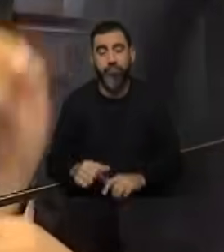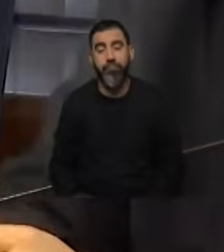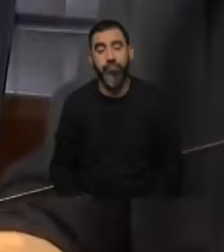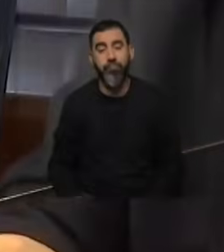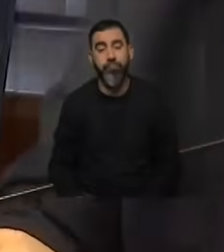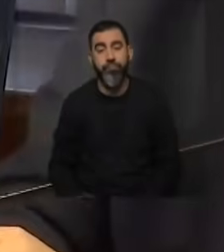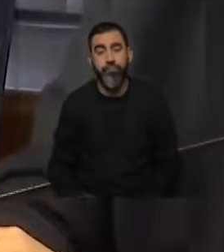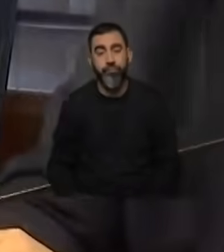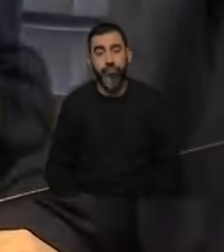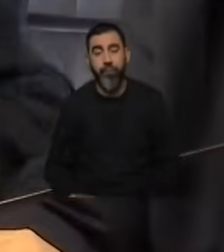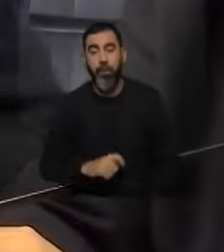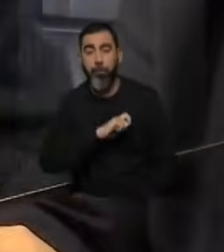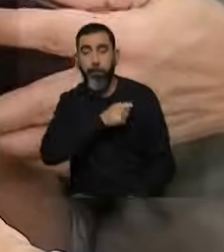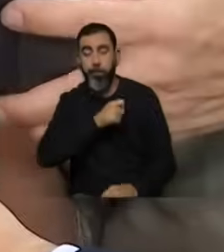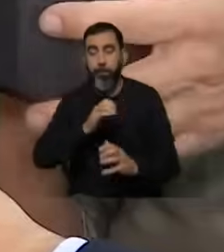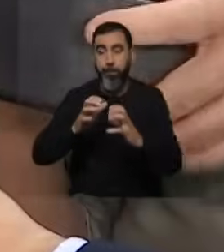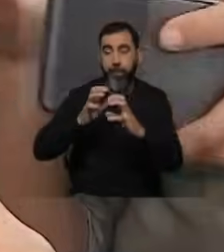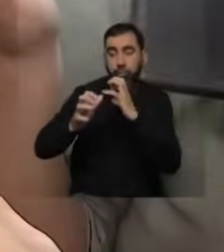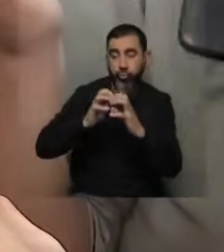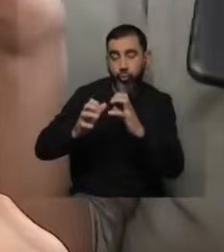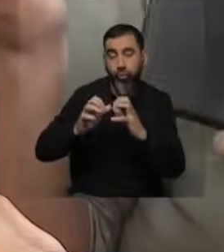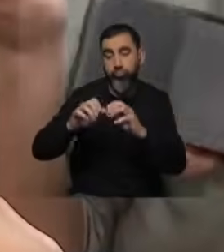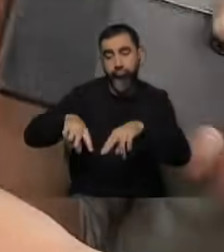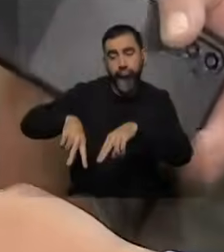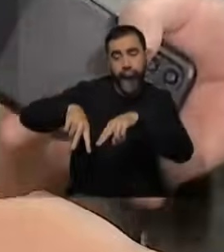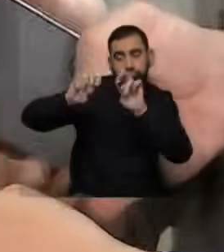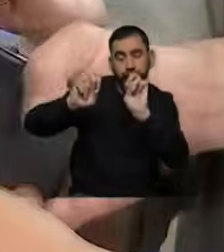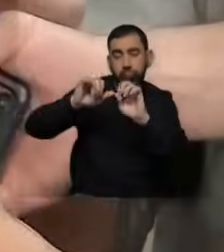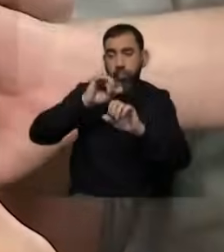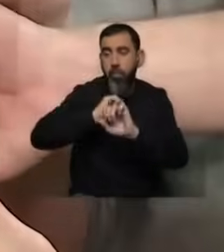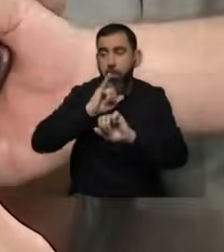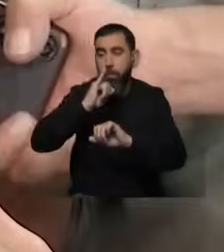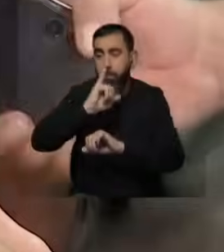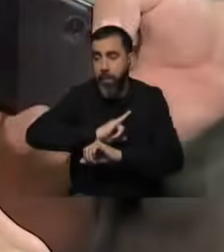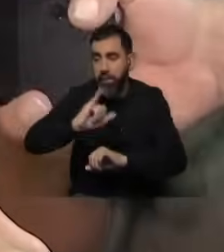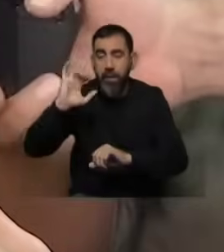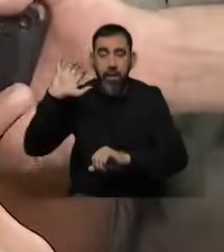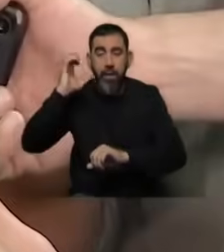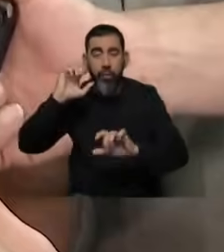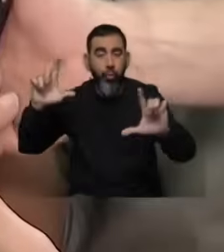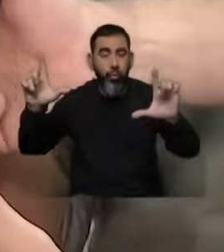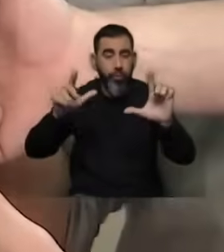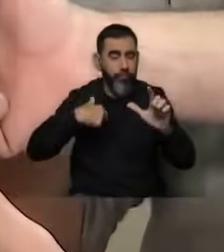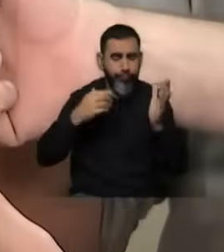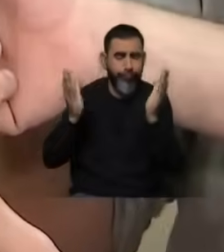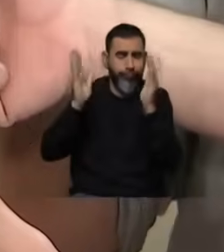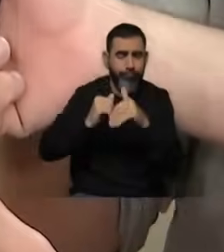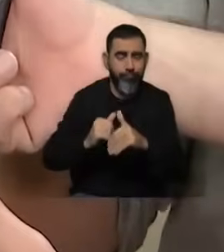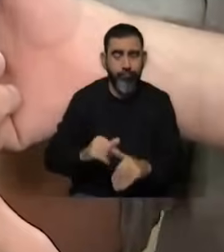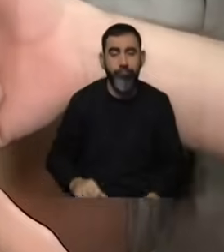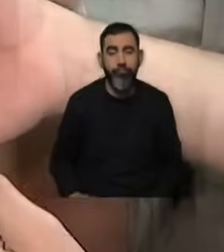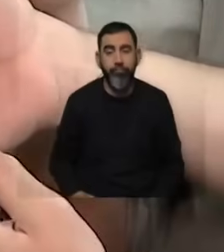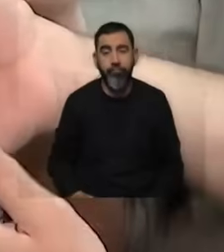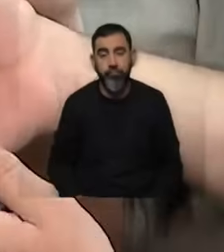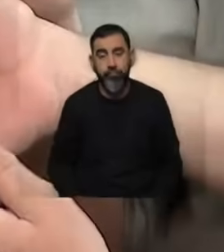una inspección de medios este analizar los los mensajes televisivos o radi radiales en la medida que cumplan o